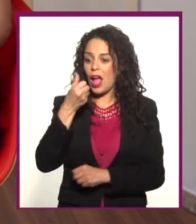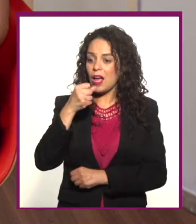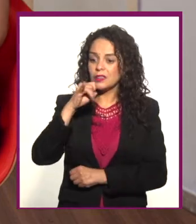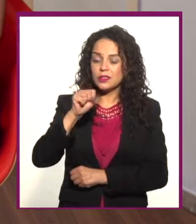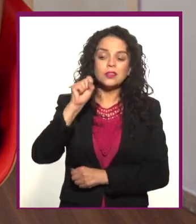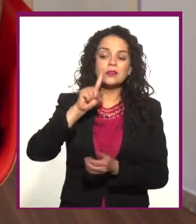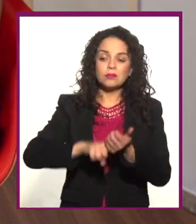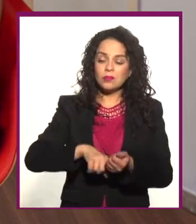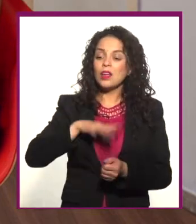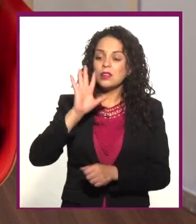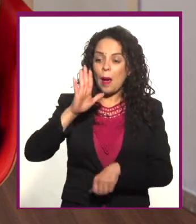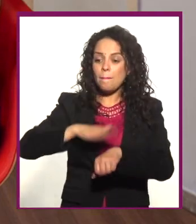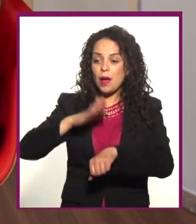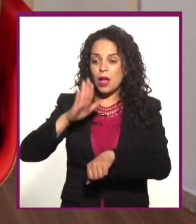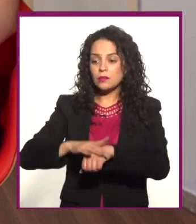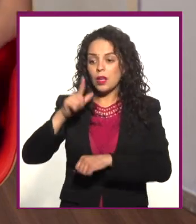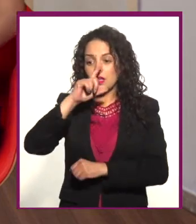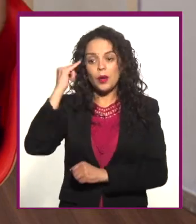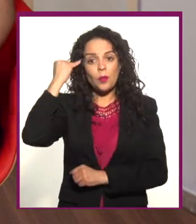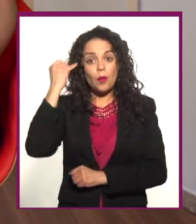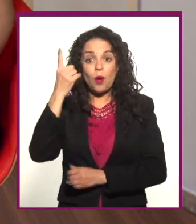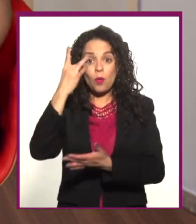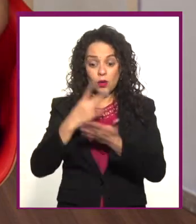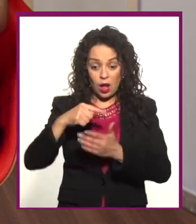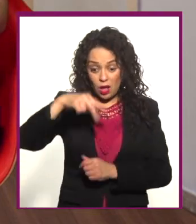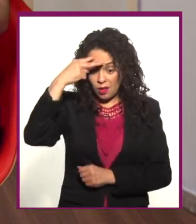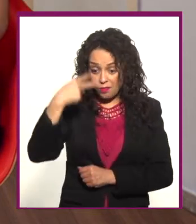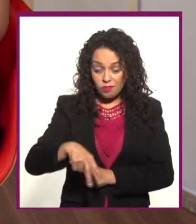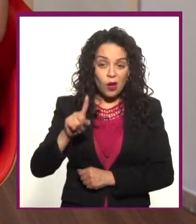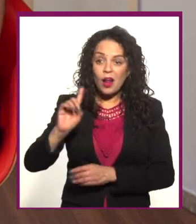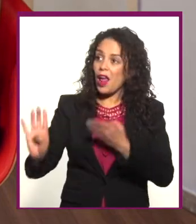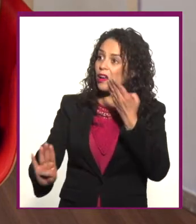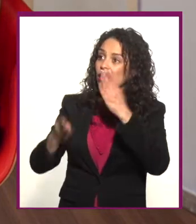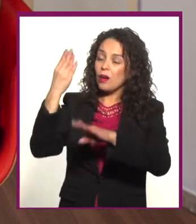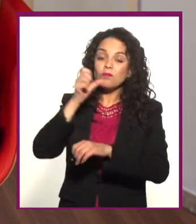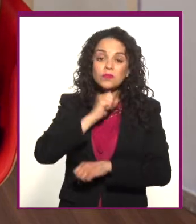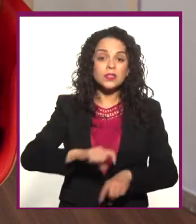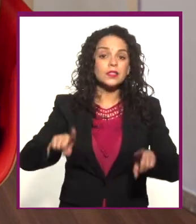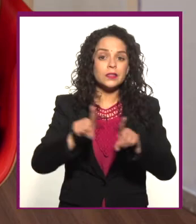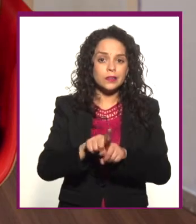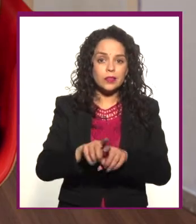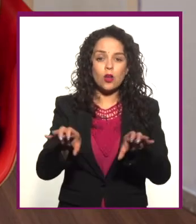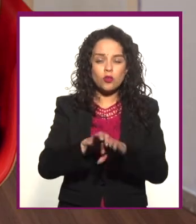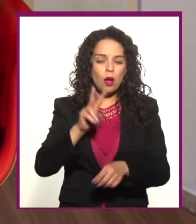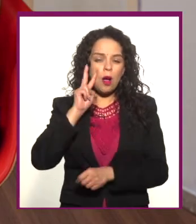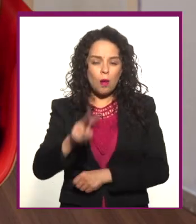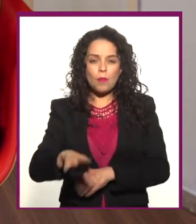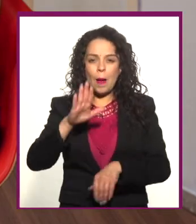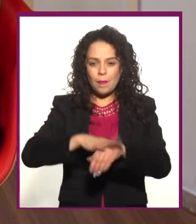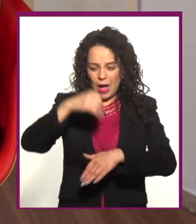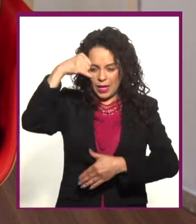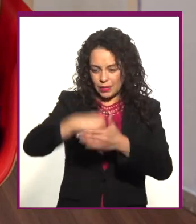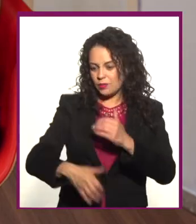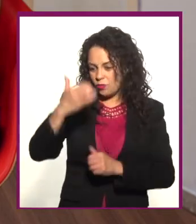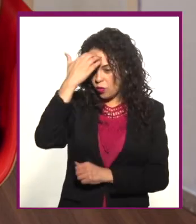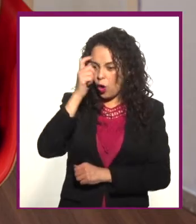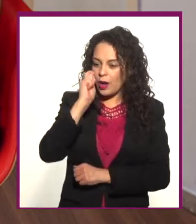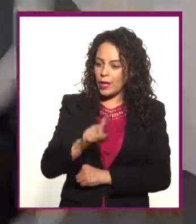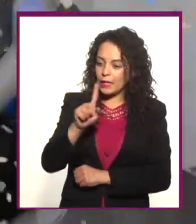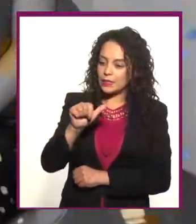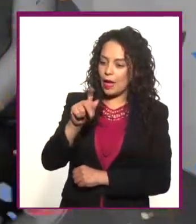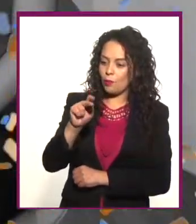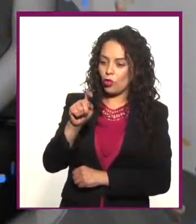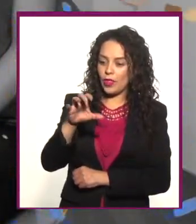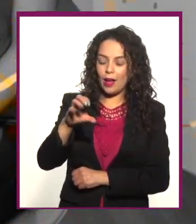a la gran mayoría de las lenguas indígenas, no solo en México, sino en el mundo. ¿Qué les parecería conocer un poco más a fondo del